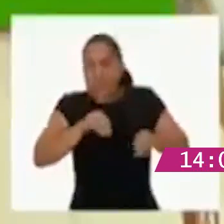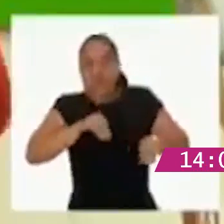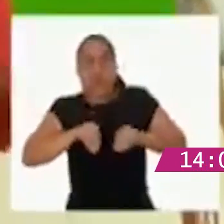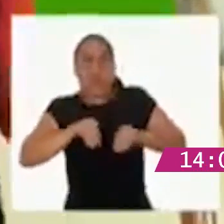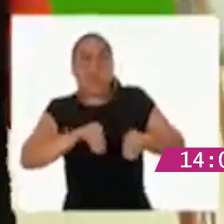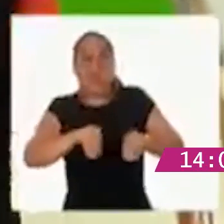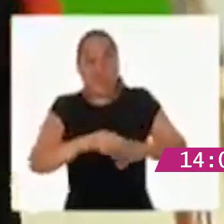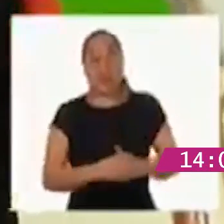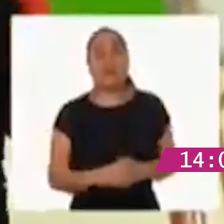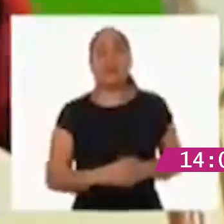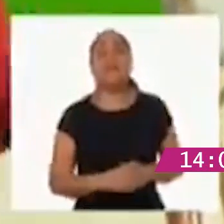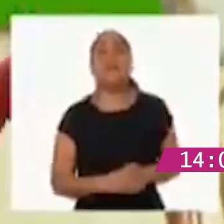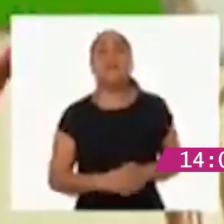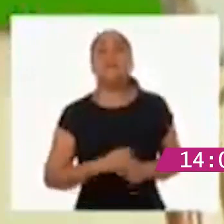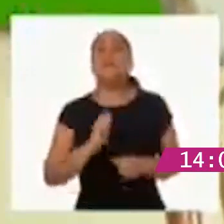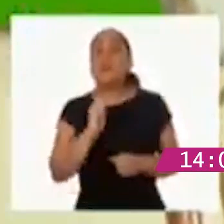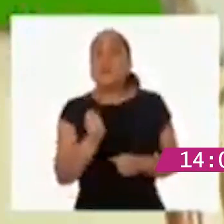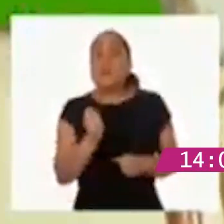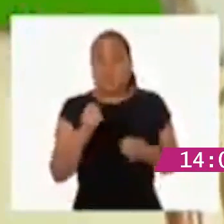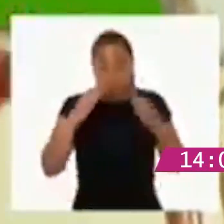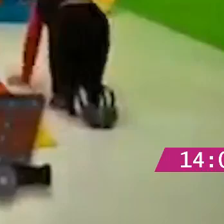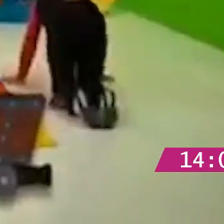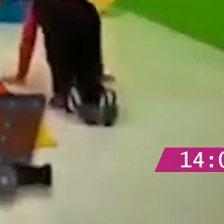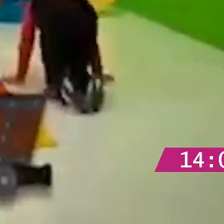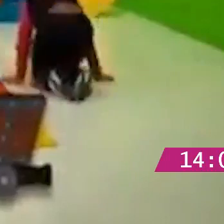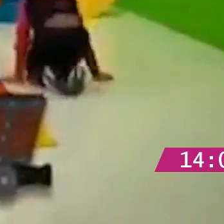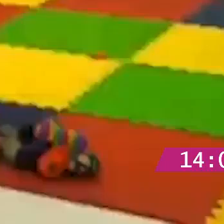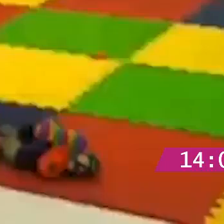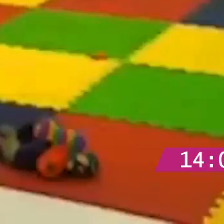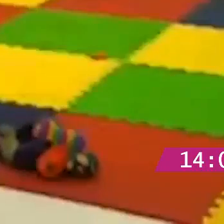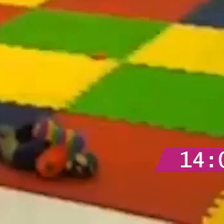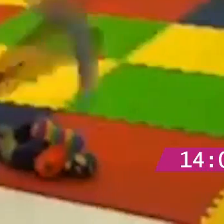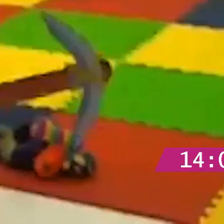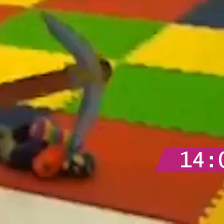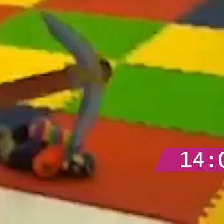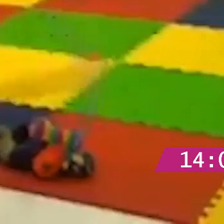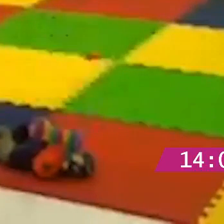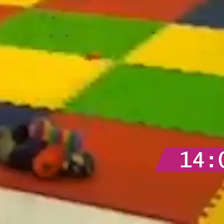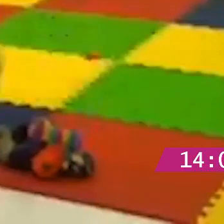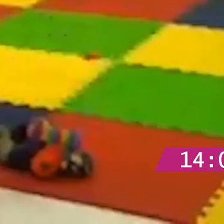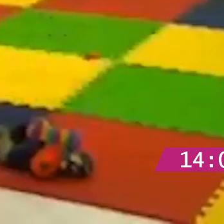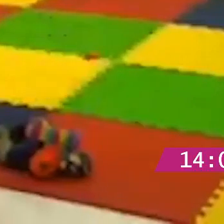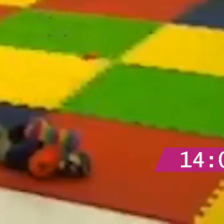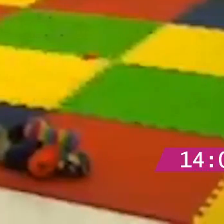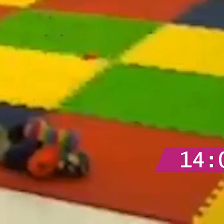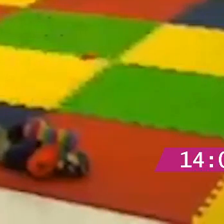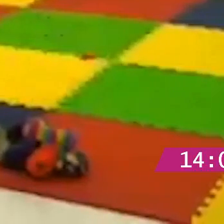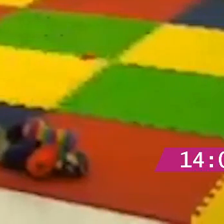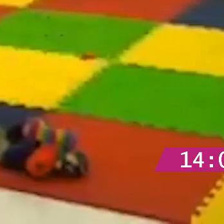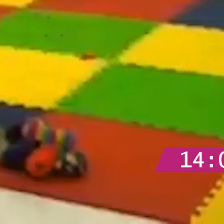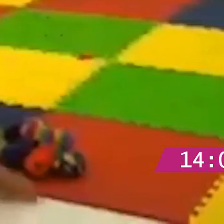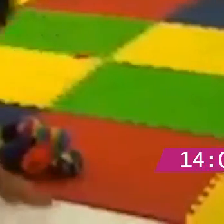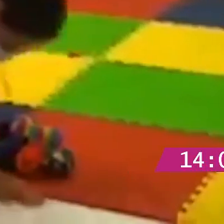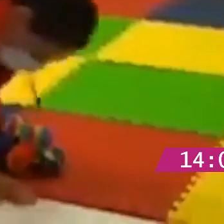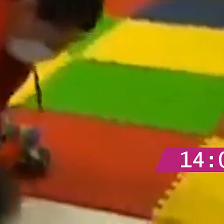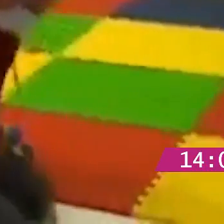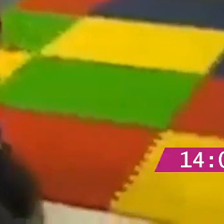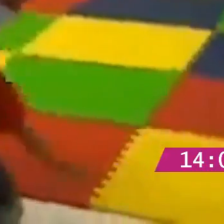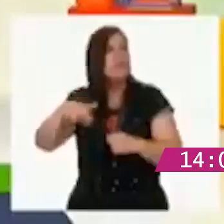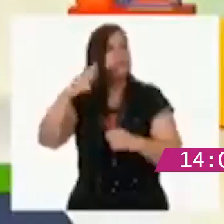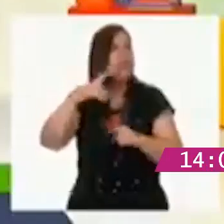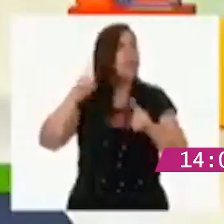embargo, inconsistencias en la barra programática y falta de seriedad en su contenido hizo que cambiara de estrategias